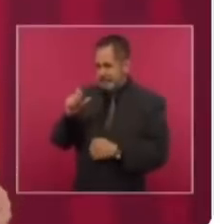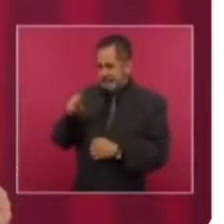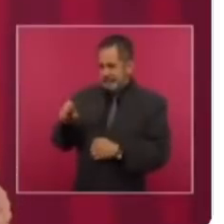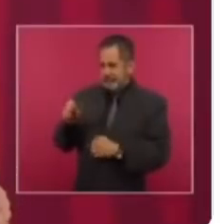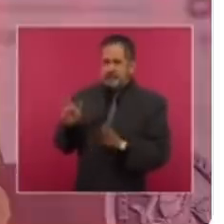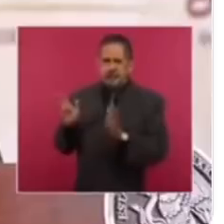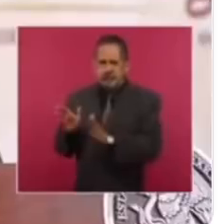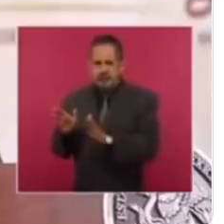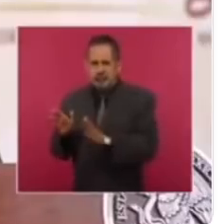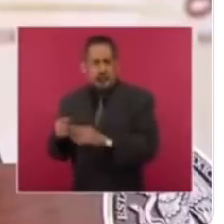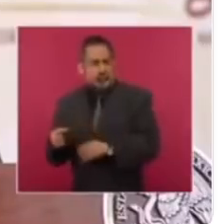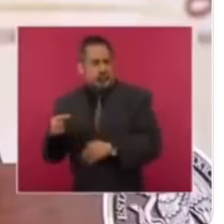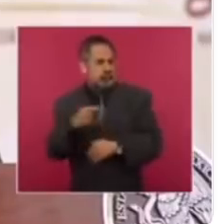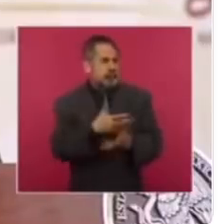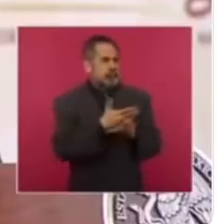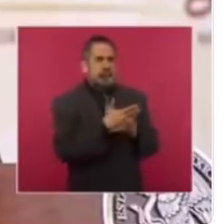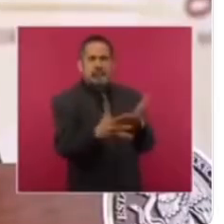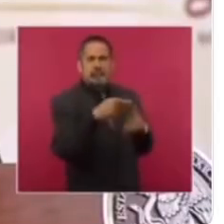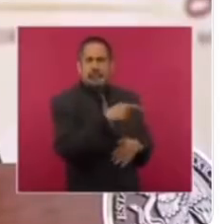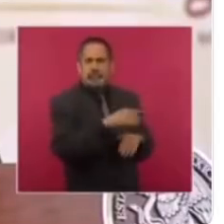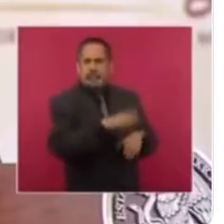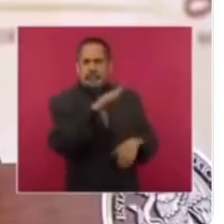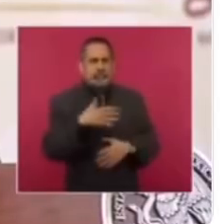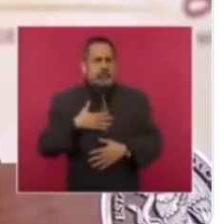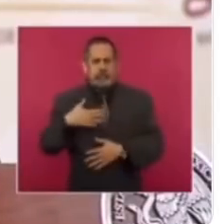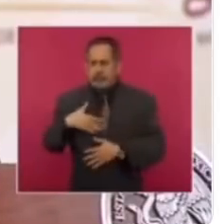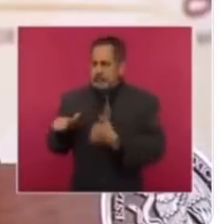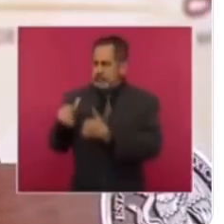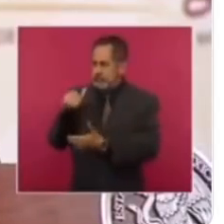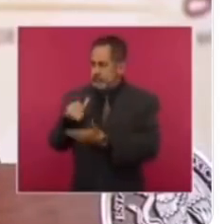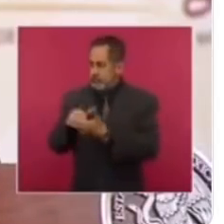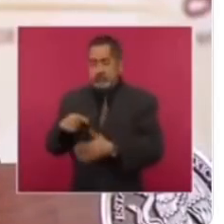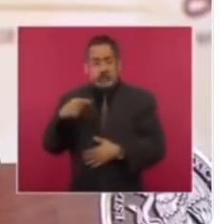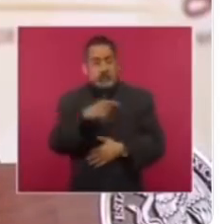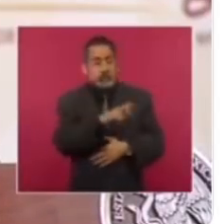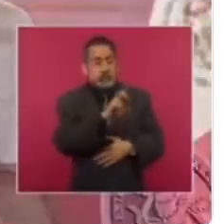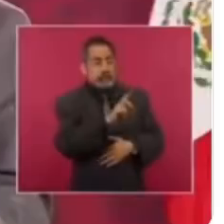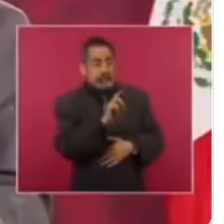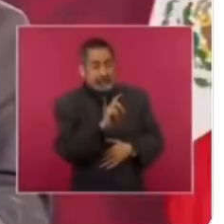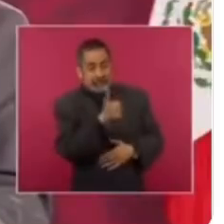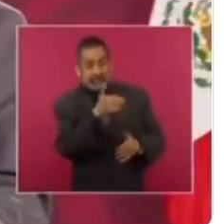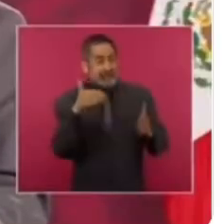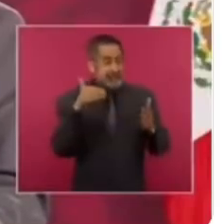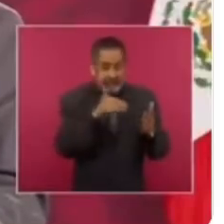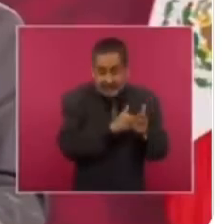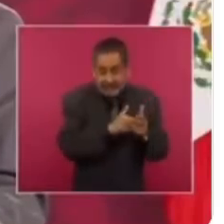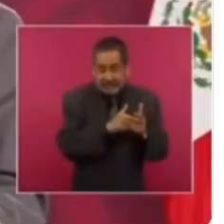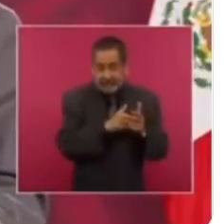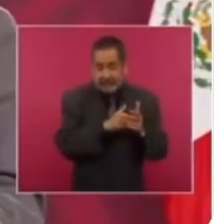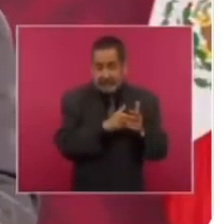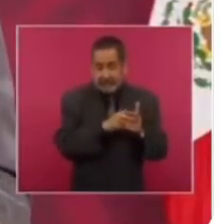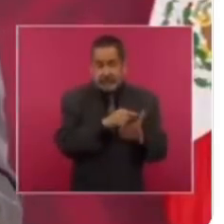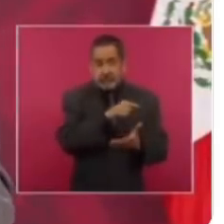que tiene 12 mil metros euros es de 136 mil en